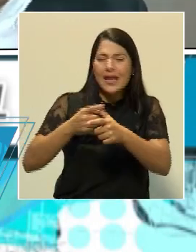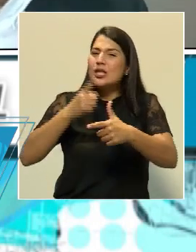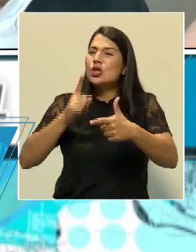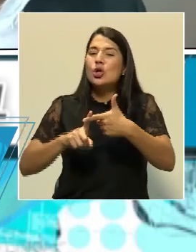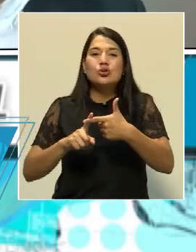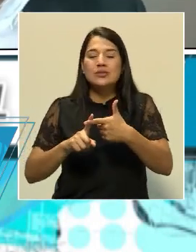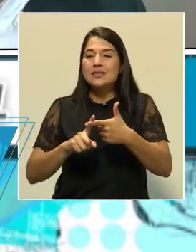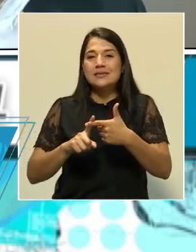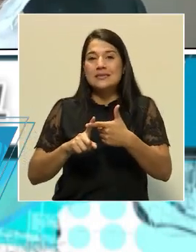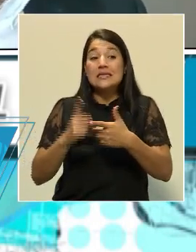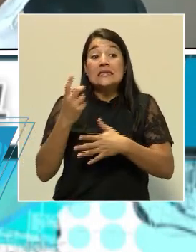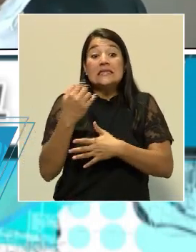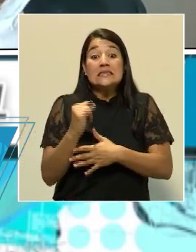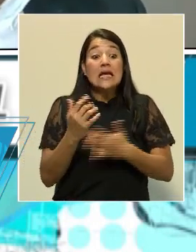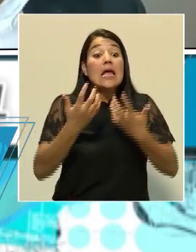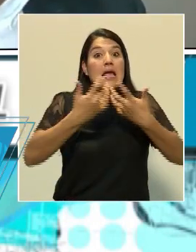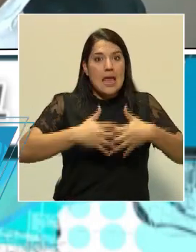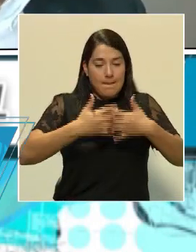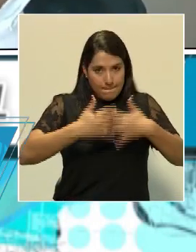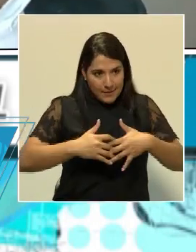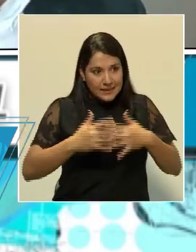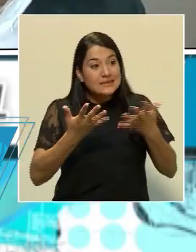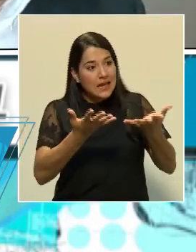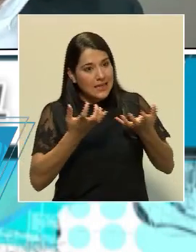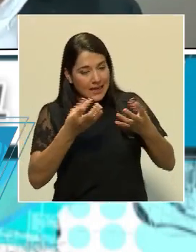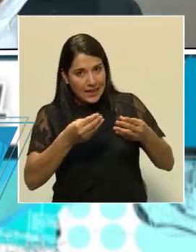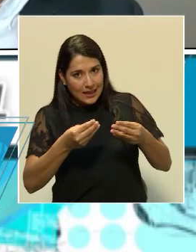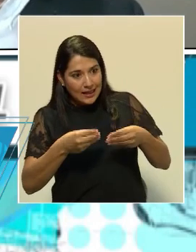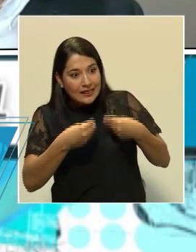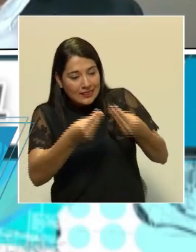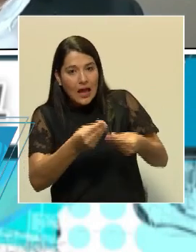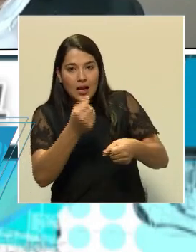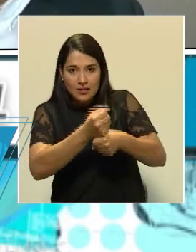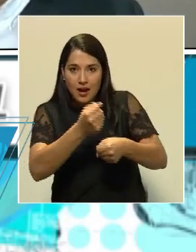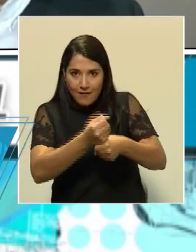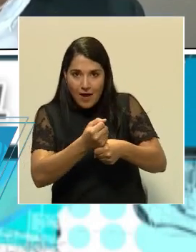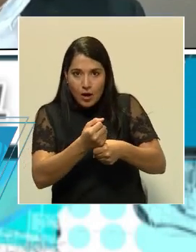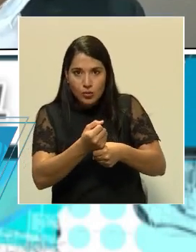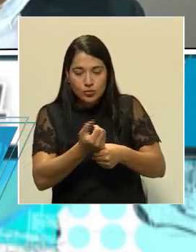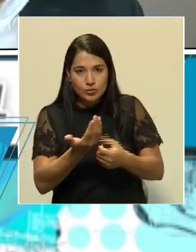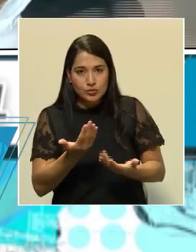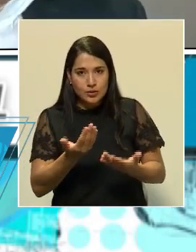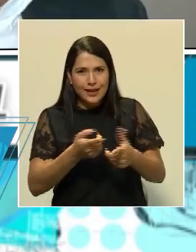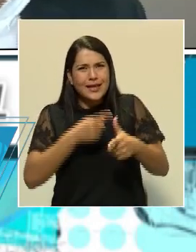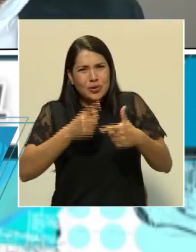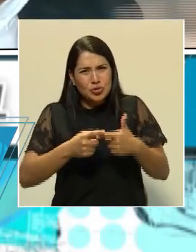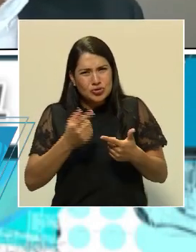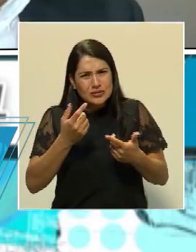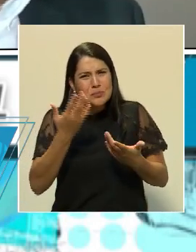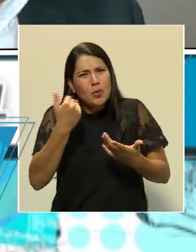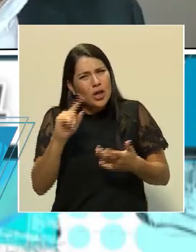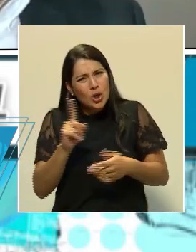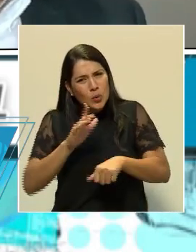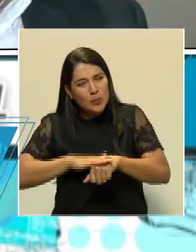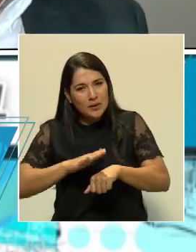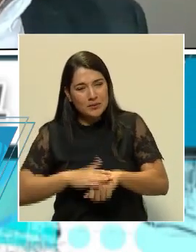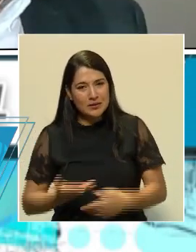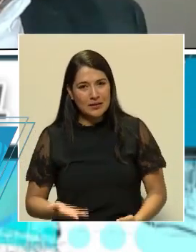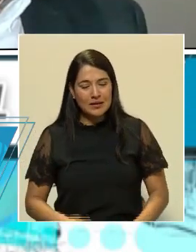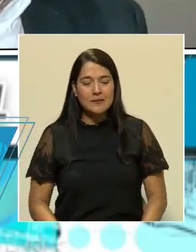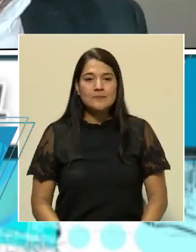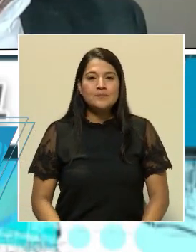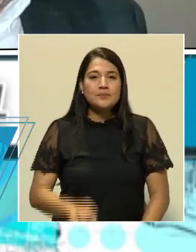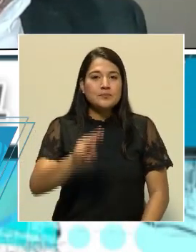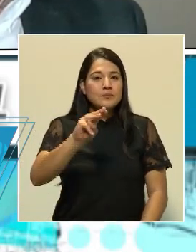Si ya hay empresas dispuestas a dar empleo y que tienen trabajadores dispuestos a trabajar, ¿por qué no dejarnos trabajar?